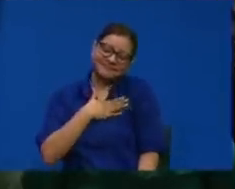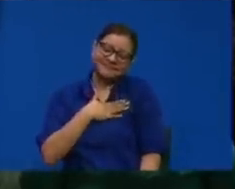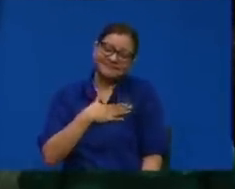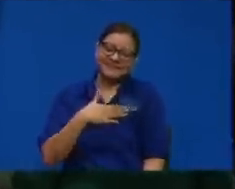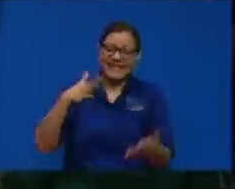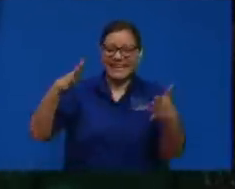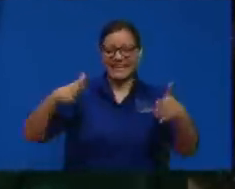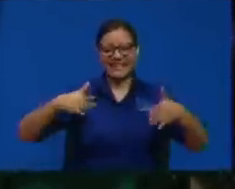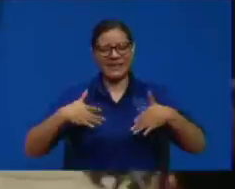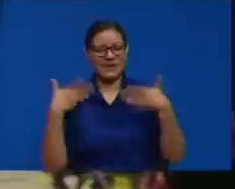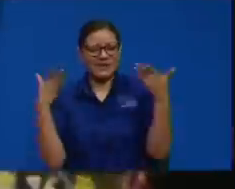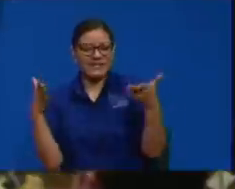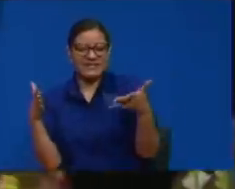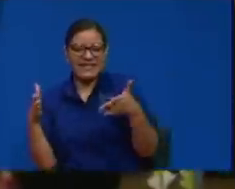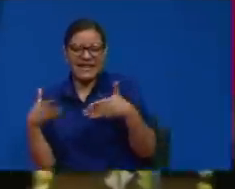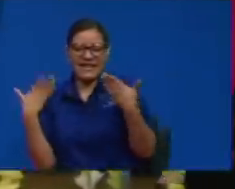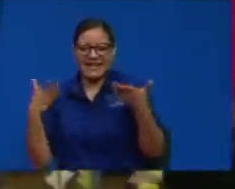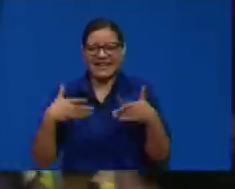consolaré.